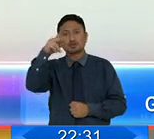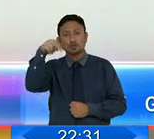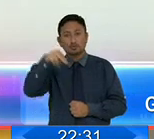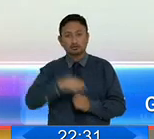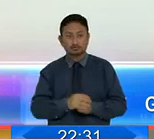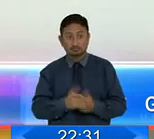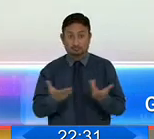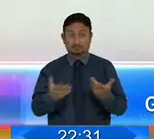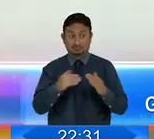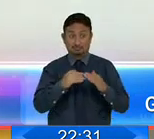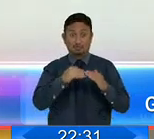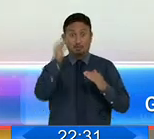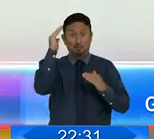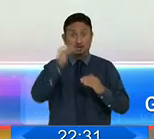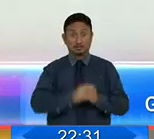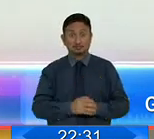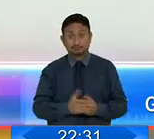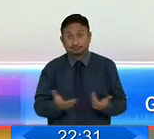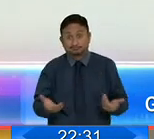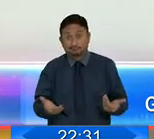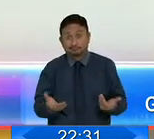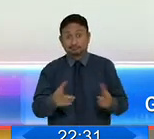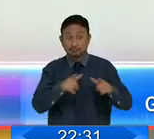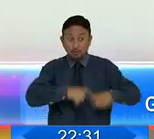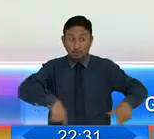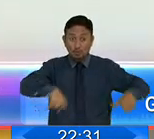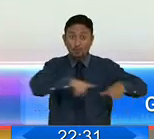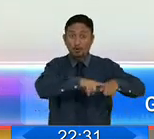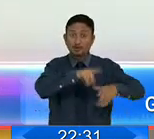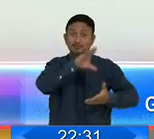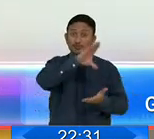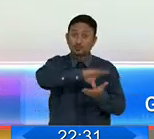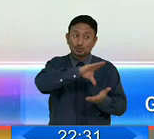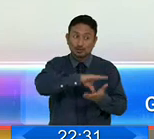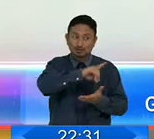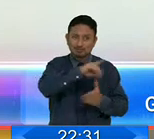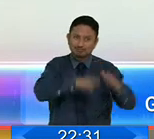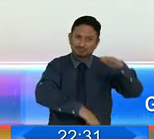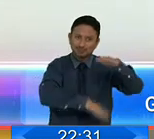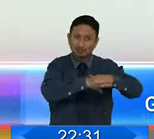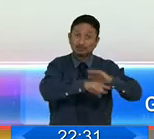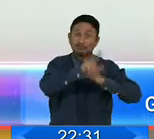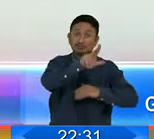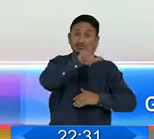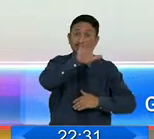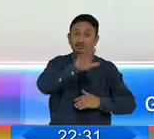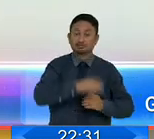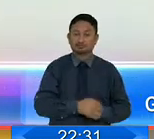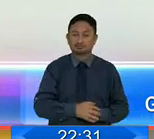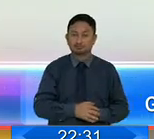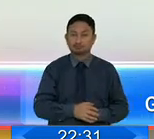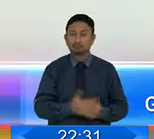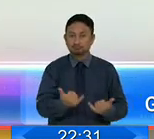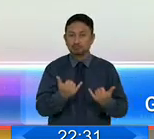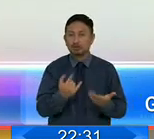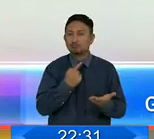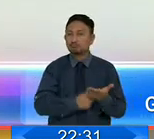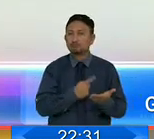Obviamente que excede el máximo permitido. Esa es una zona urbana en la cual el máximo es 35 kilómetros por hora. Estamos evaluando